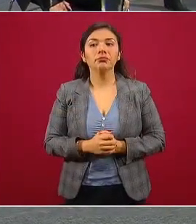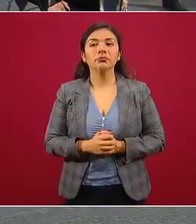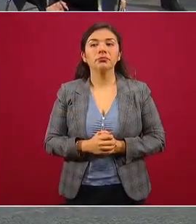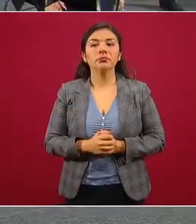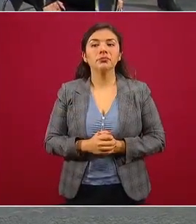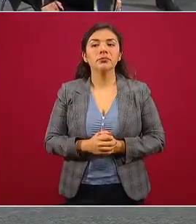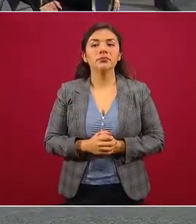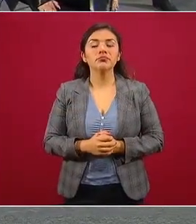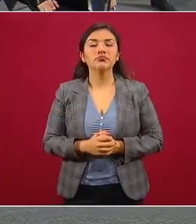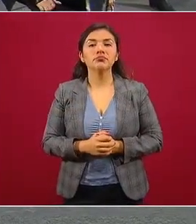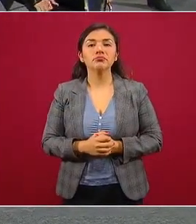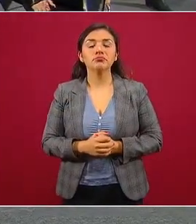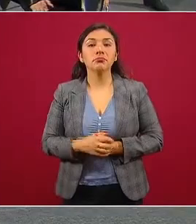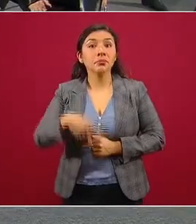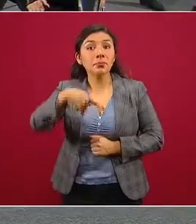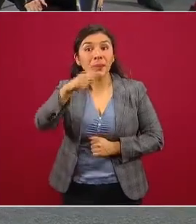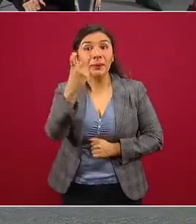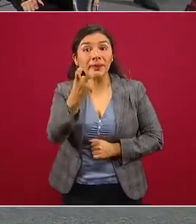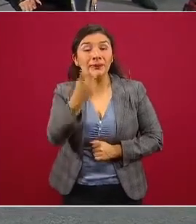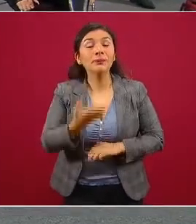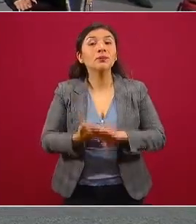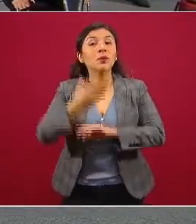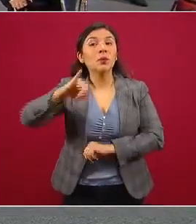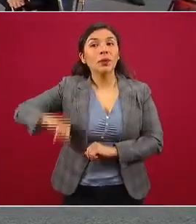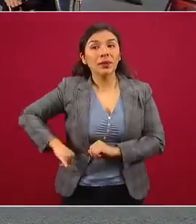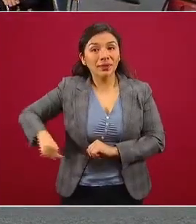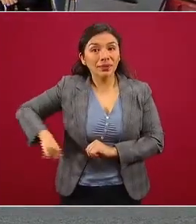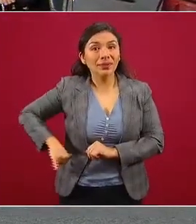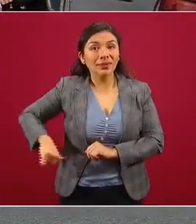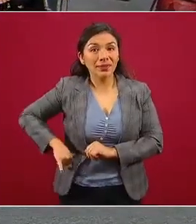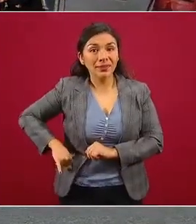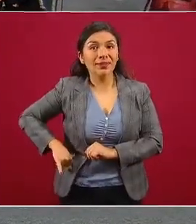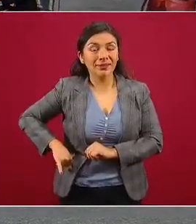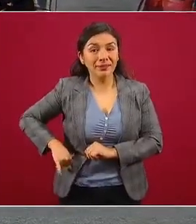Pero es que es muy interesante.